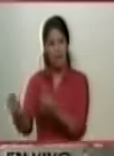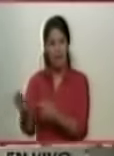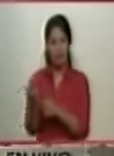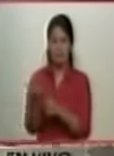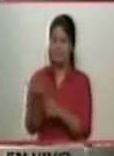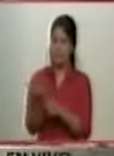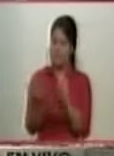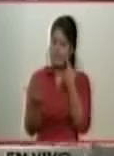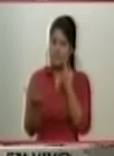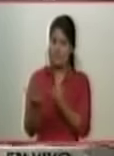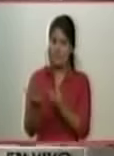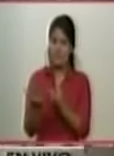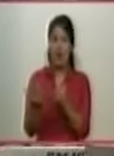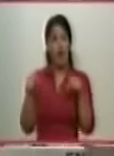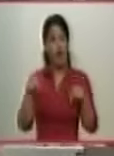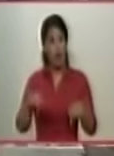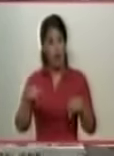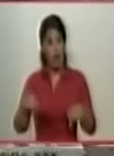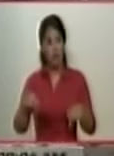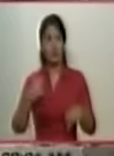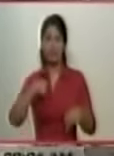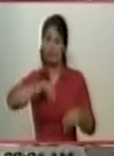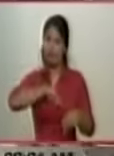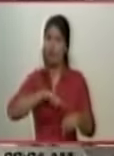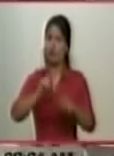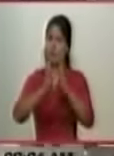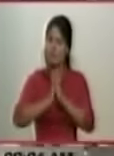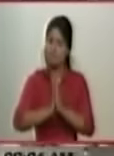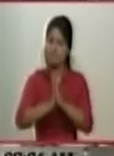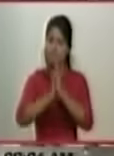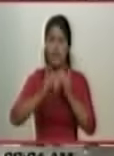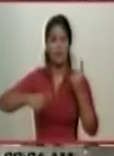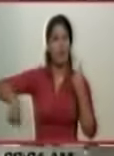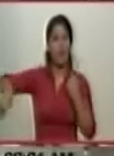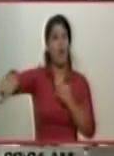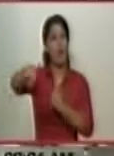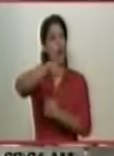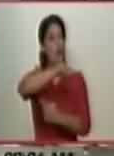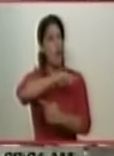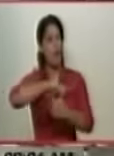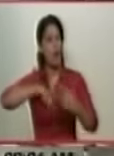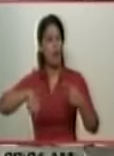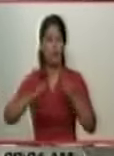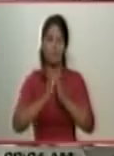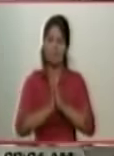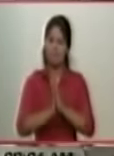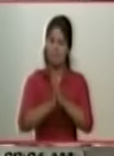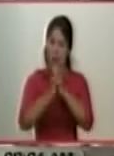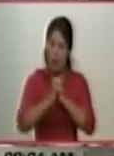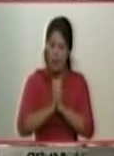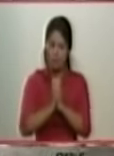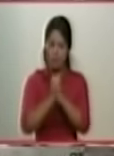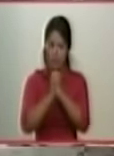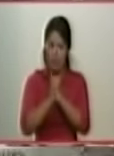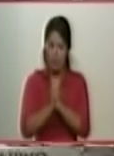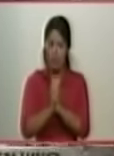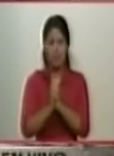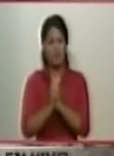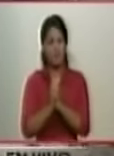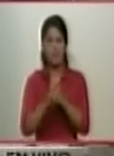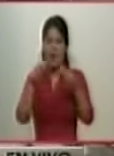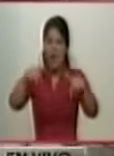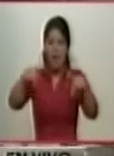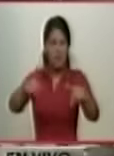podría decirles en el día de hoy, en el clima de oración que nos encontramos aquí, porque este es un lugar de oración,